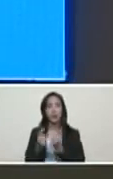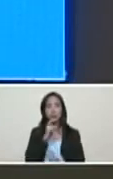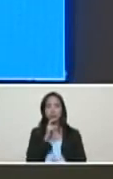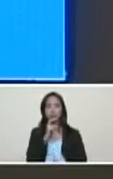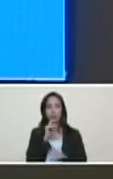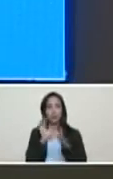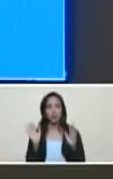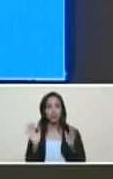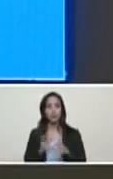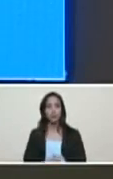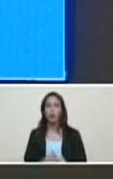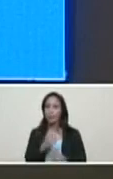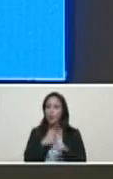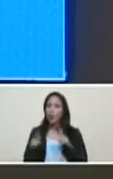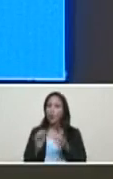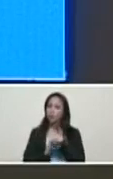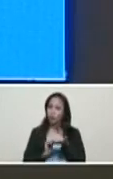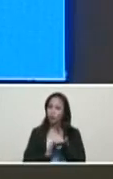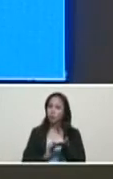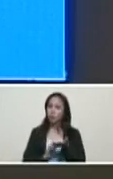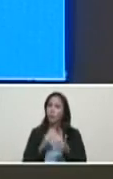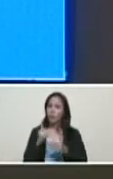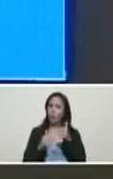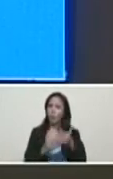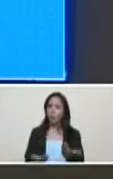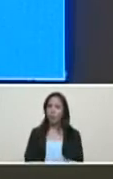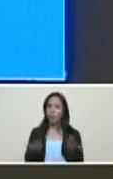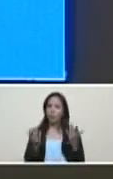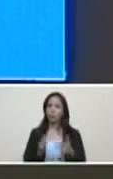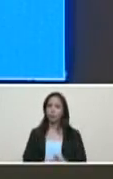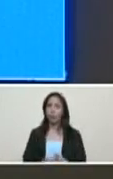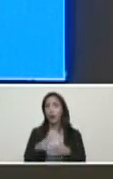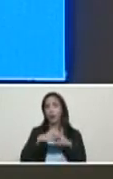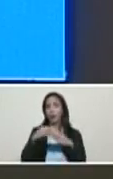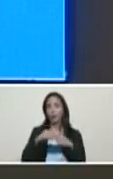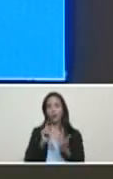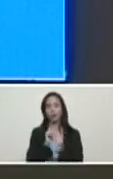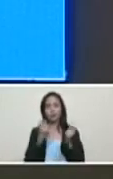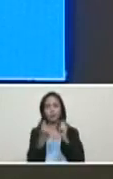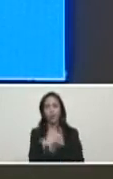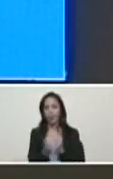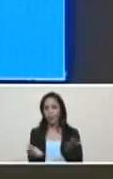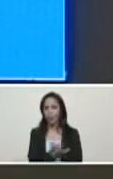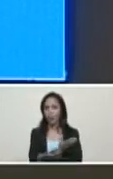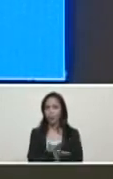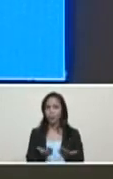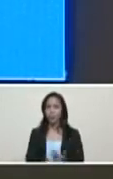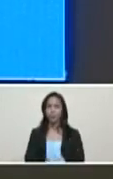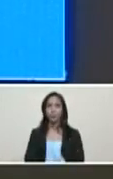que vamos a ir superando, con el dinero en divisas.